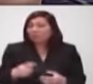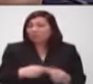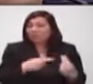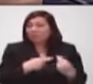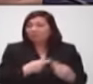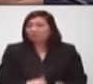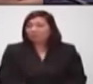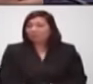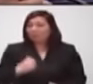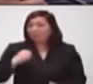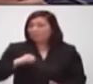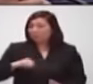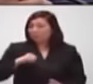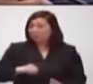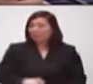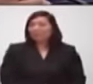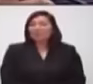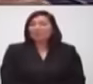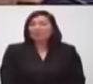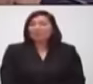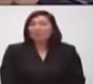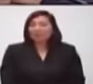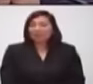la responsabilidad de la municipalidad.